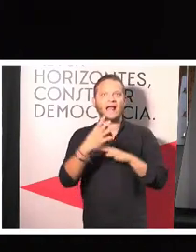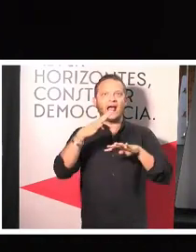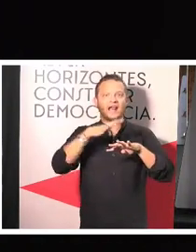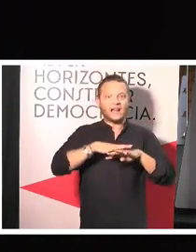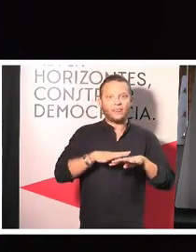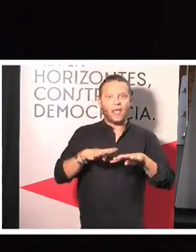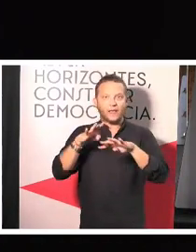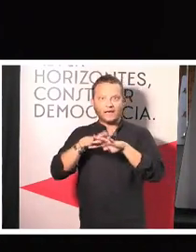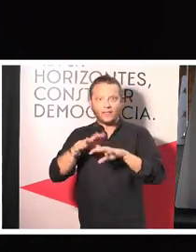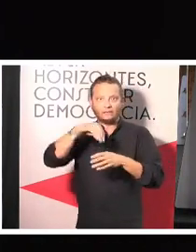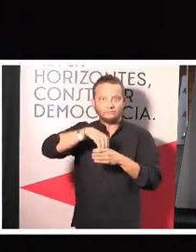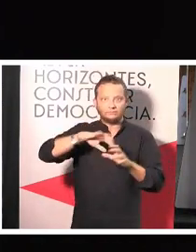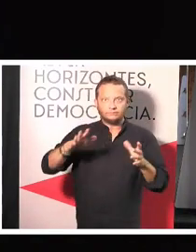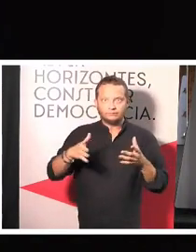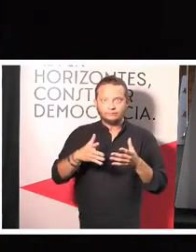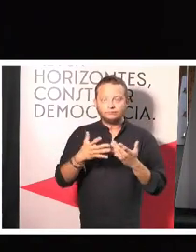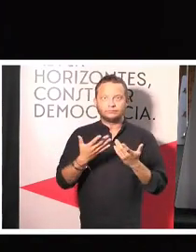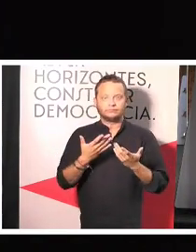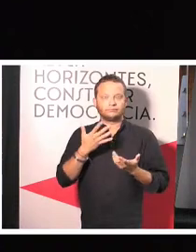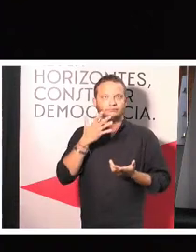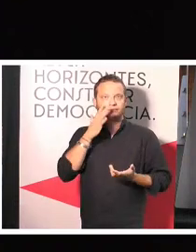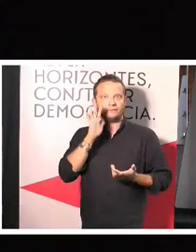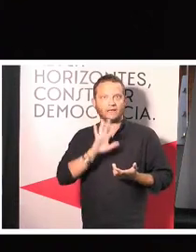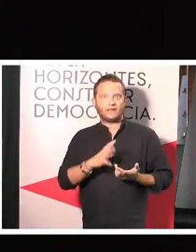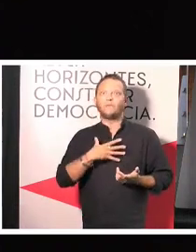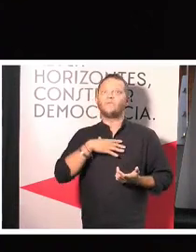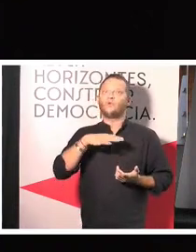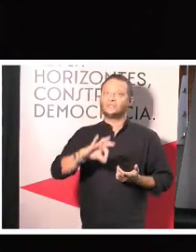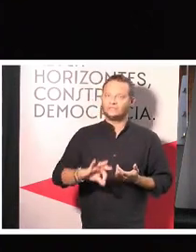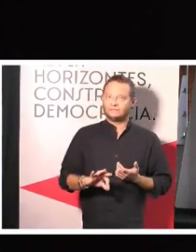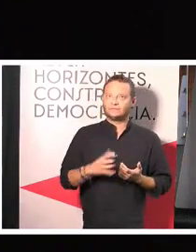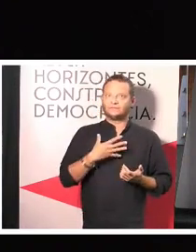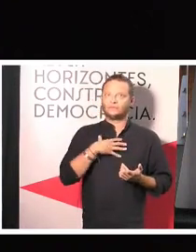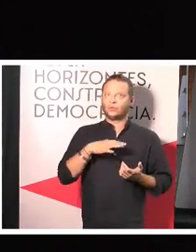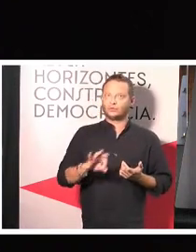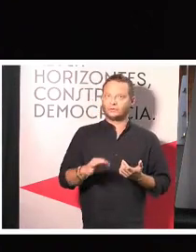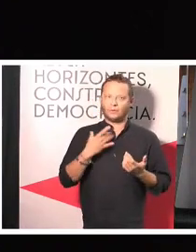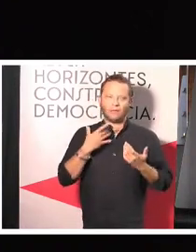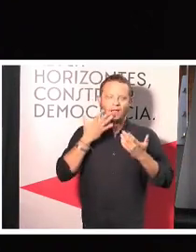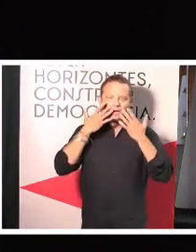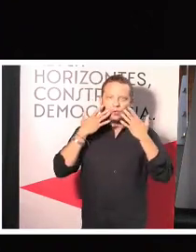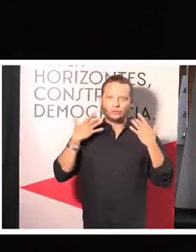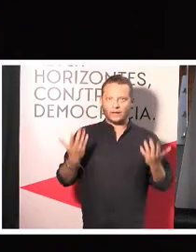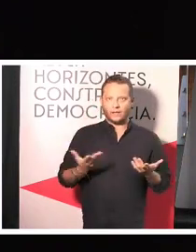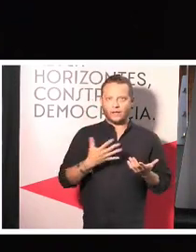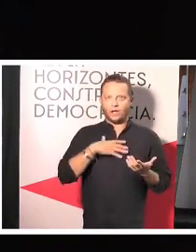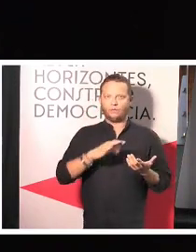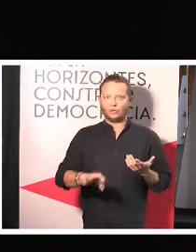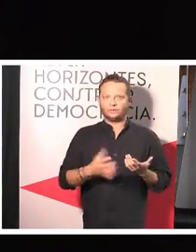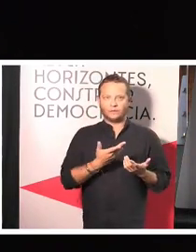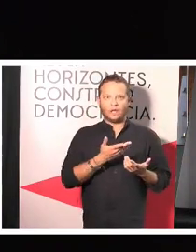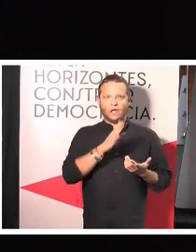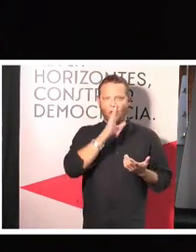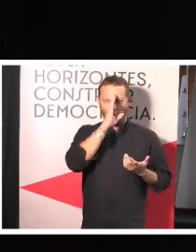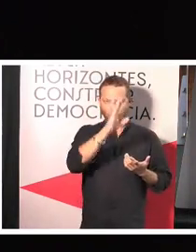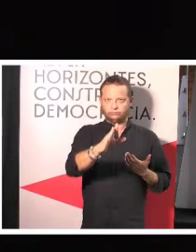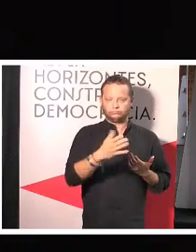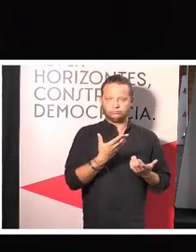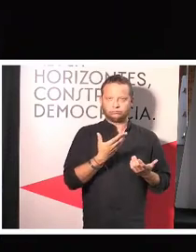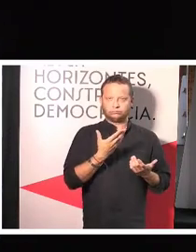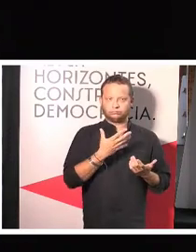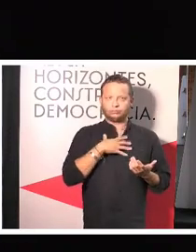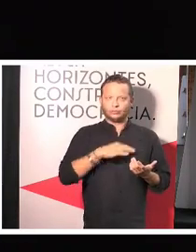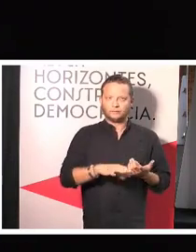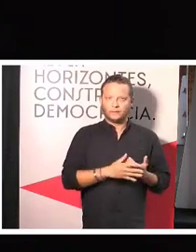de redes, aparentemente es posible, digamos, una neutralidad, es posible una horizontalidad